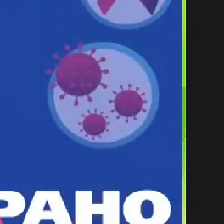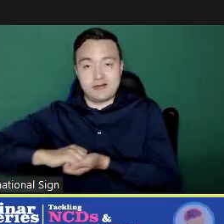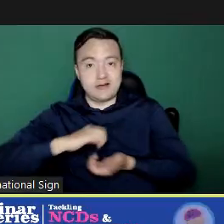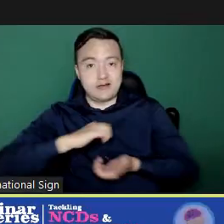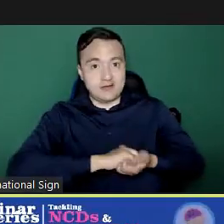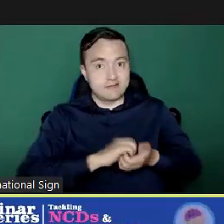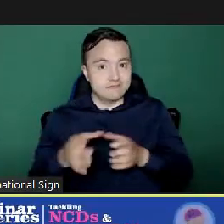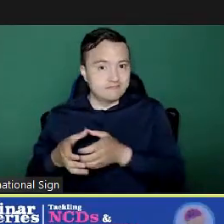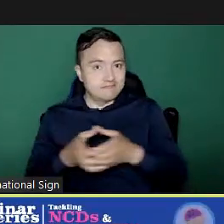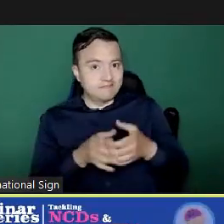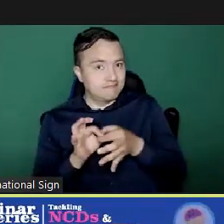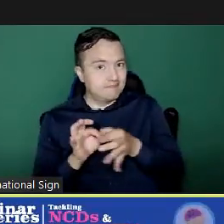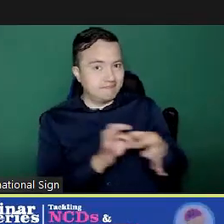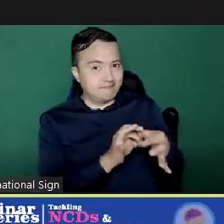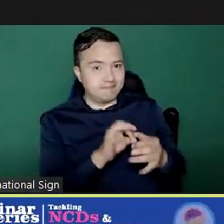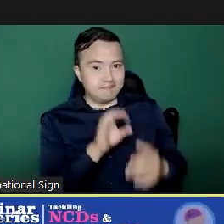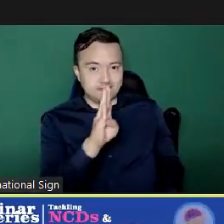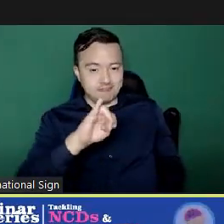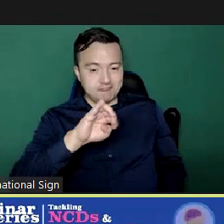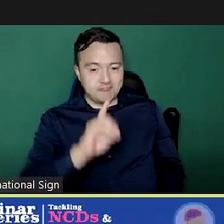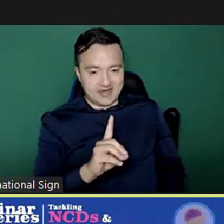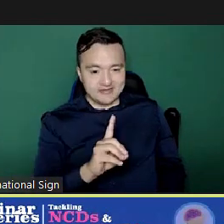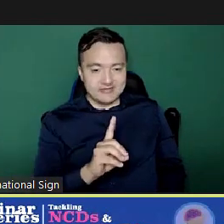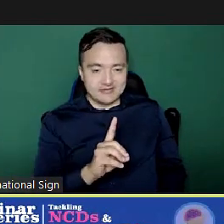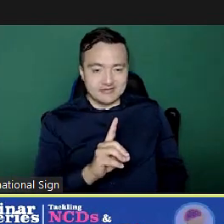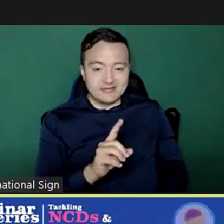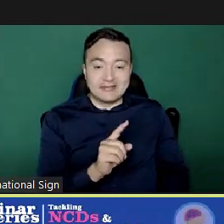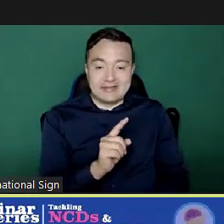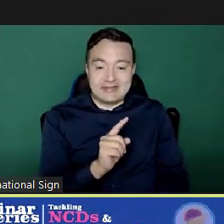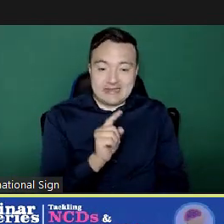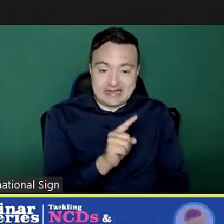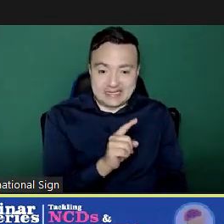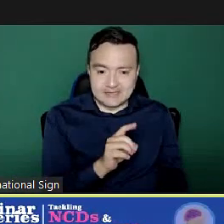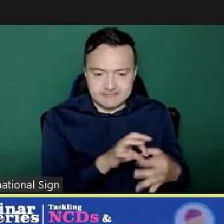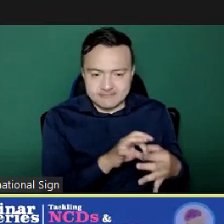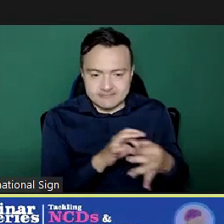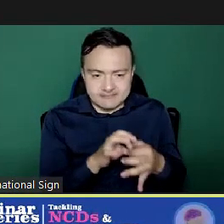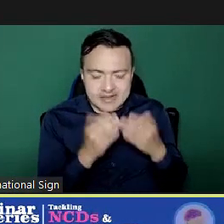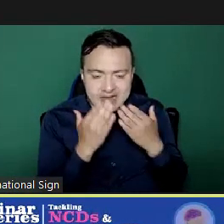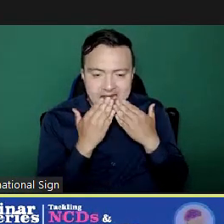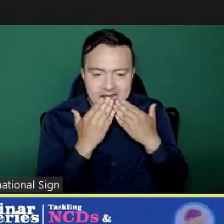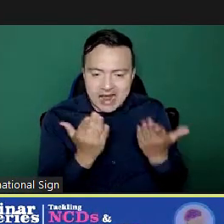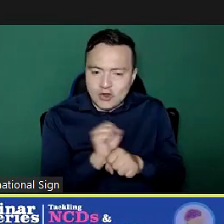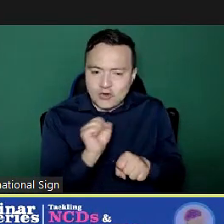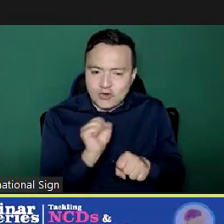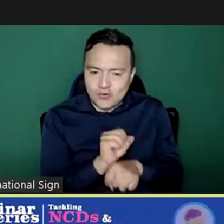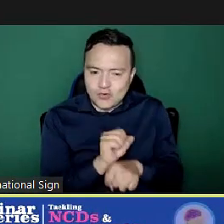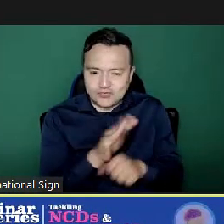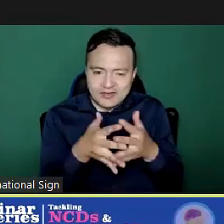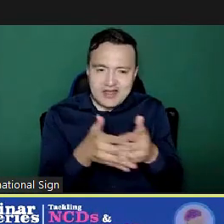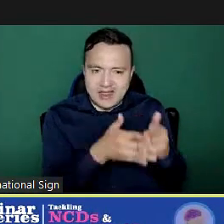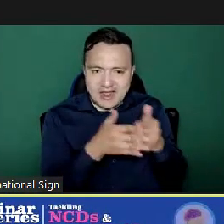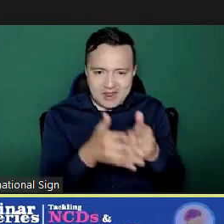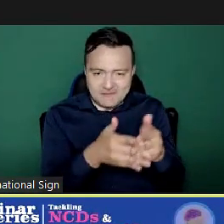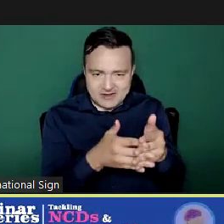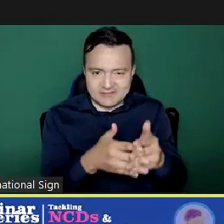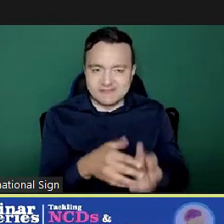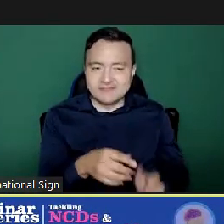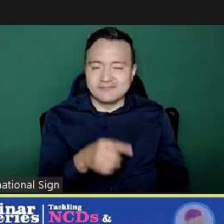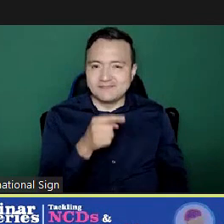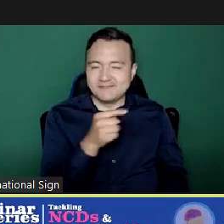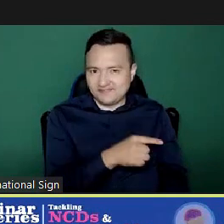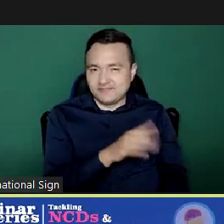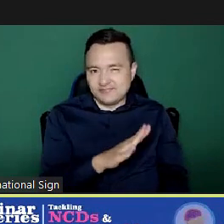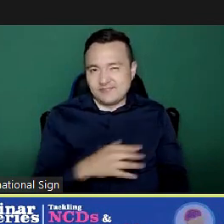Desarrollo sobre cómo trabajar con los países de las Américas para fortalecer el servicio de salud. Y nos acompaña